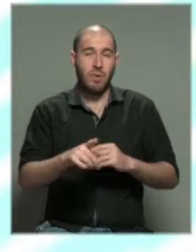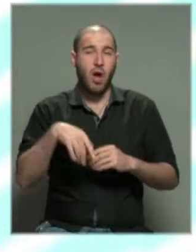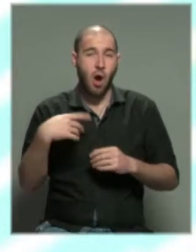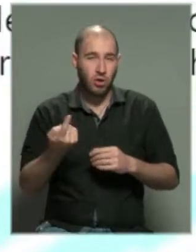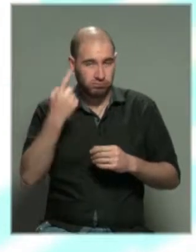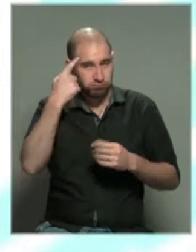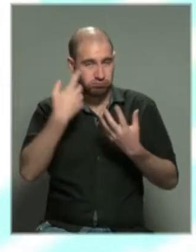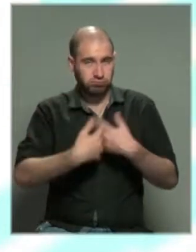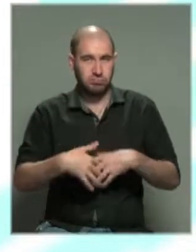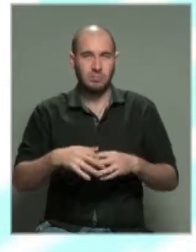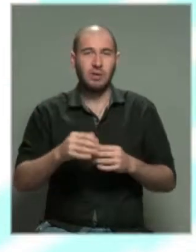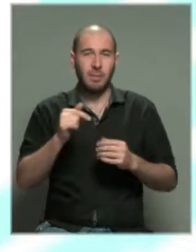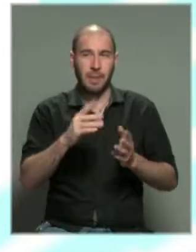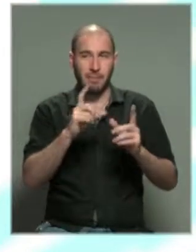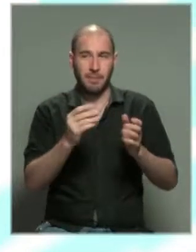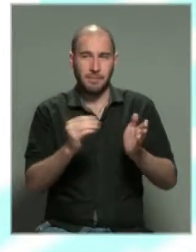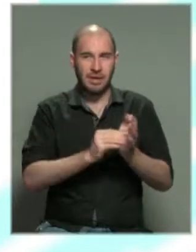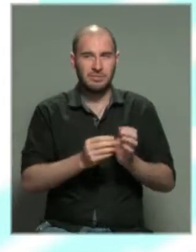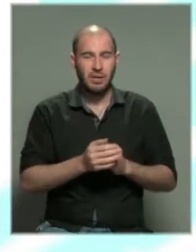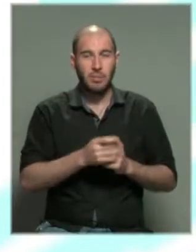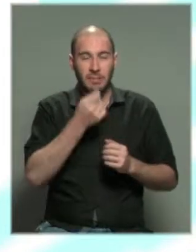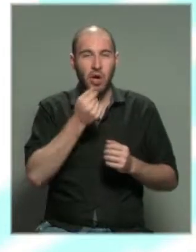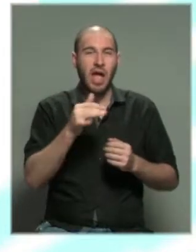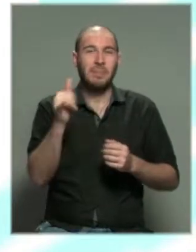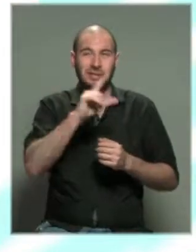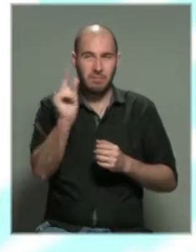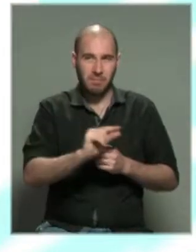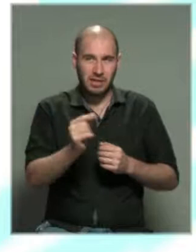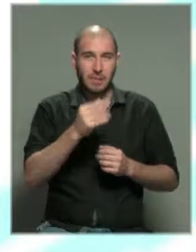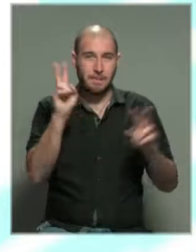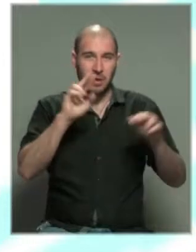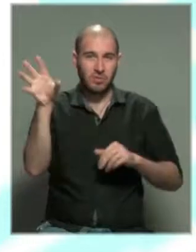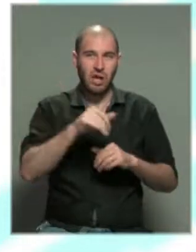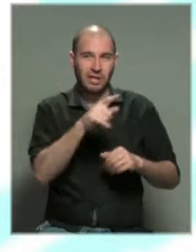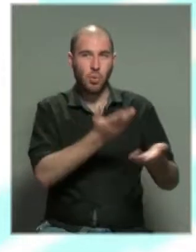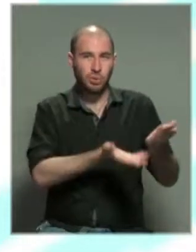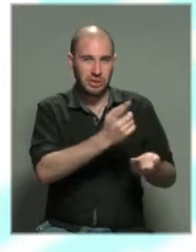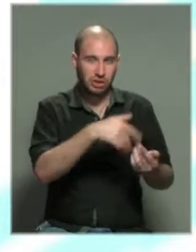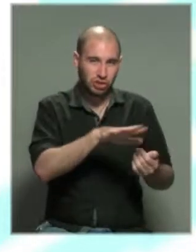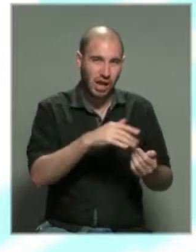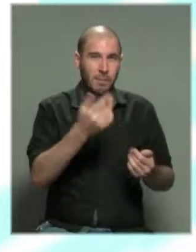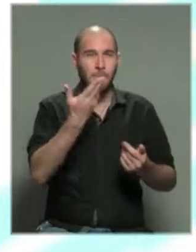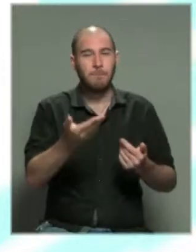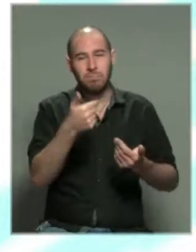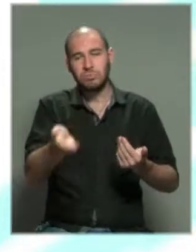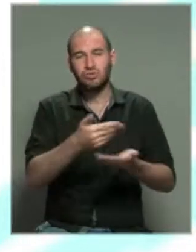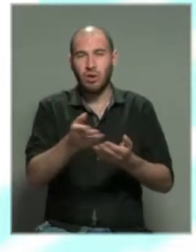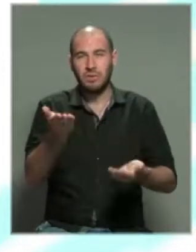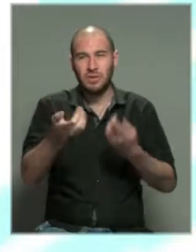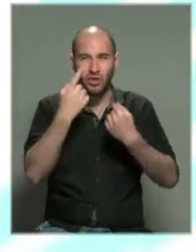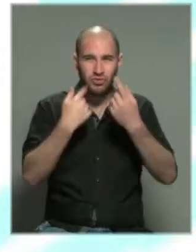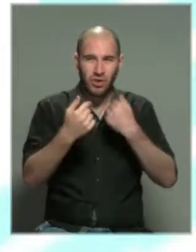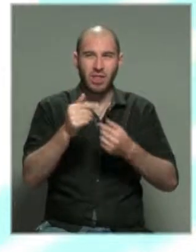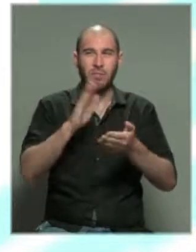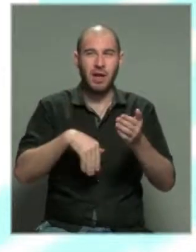de pensar, ¿no? Otro concepto que se suma. Dice, si las low cost las hubiera traído Perón sería justicia social, posibilidades para todos, gente llorando en blanco